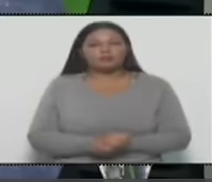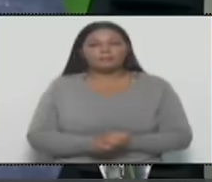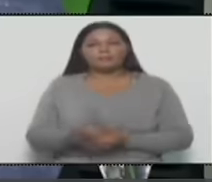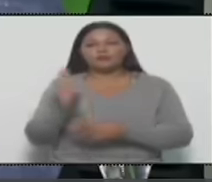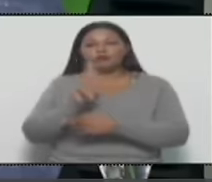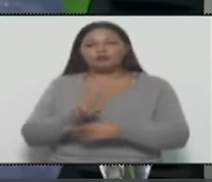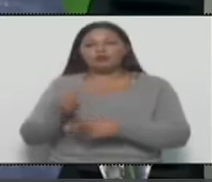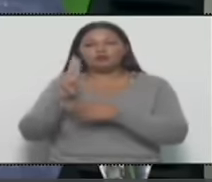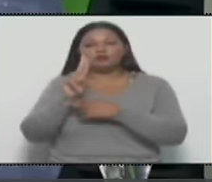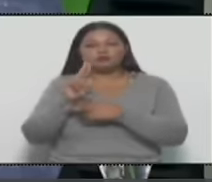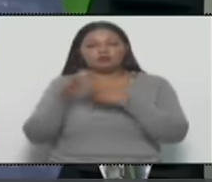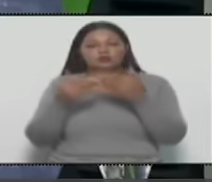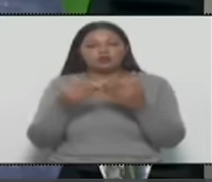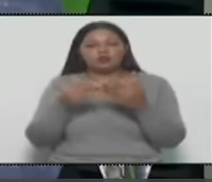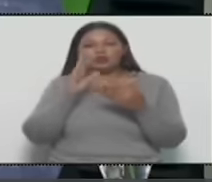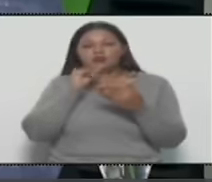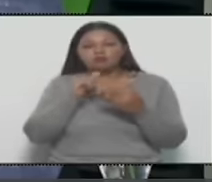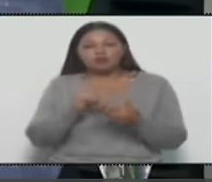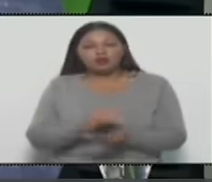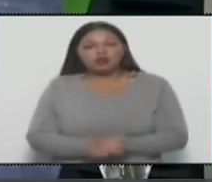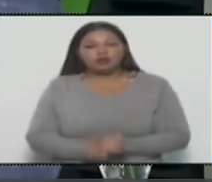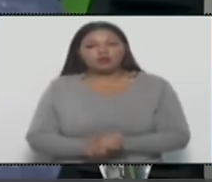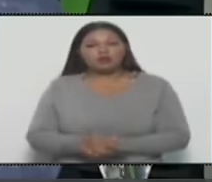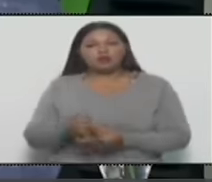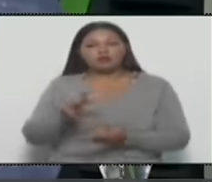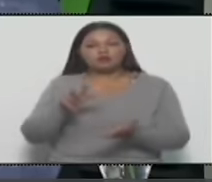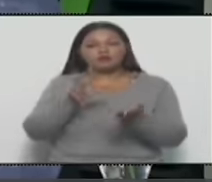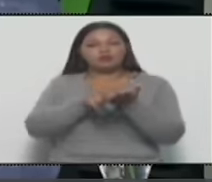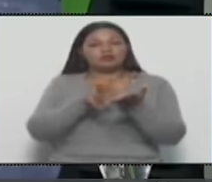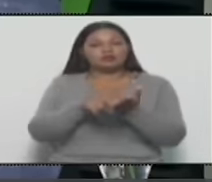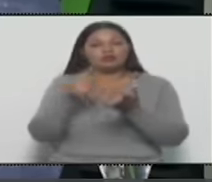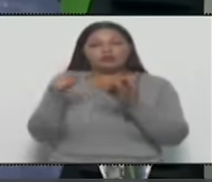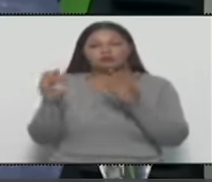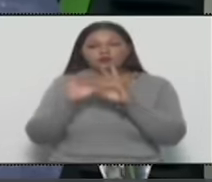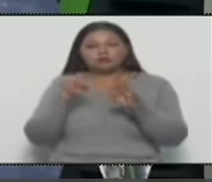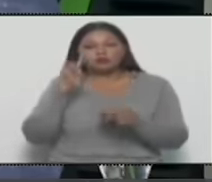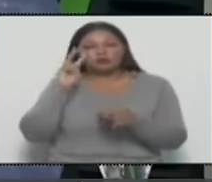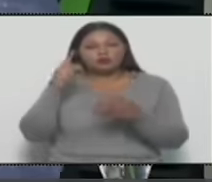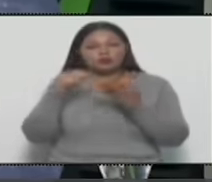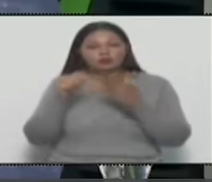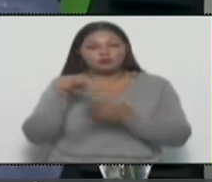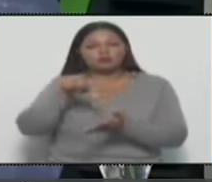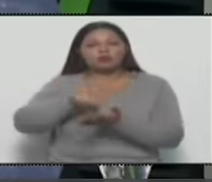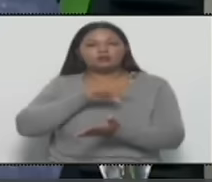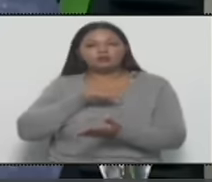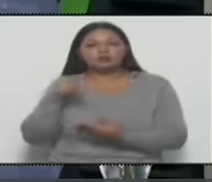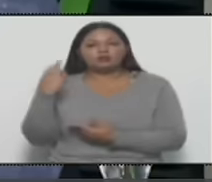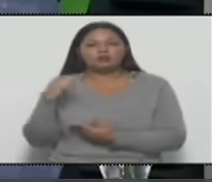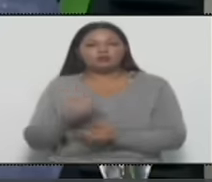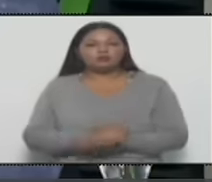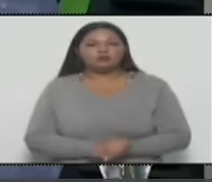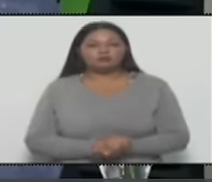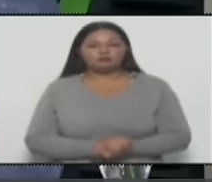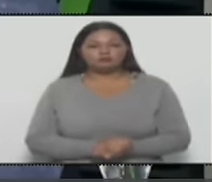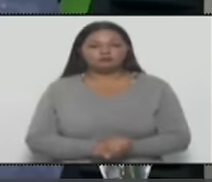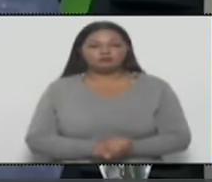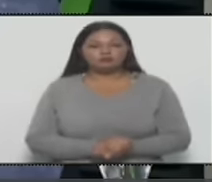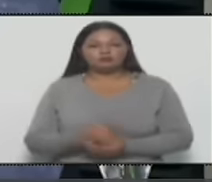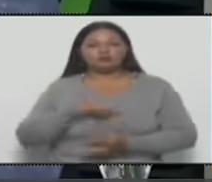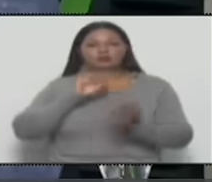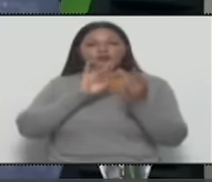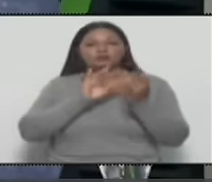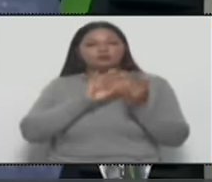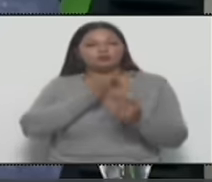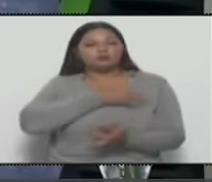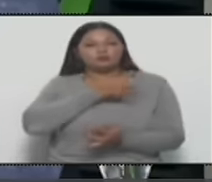uso no autorizado de los datos que nosotros como ciudadanos tenemos en estas redes sociales.